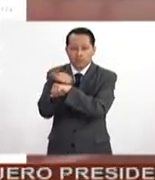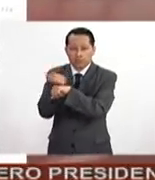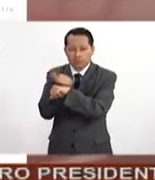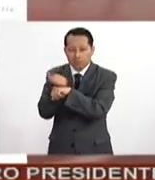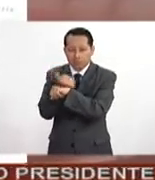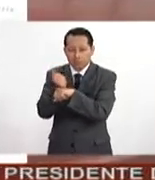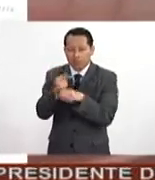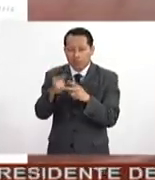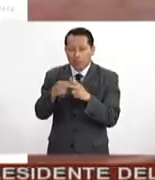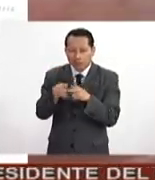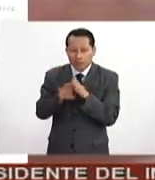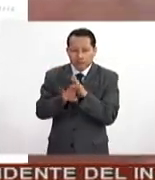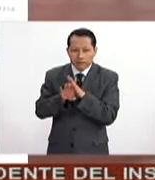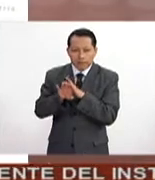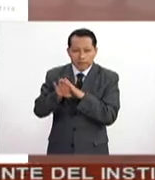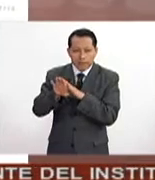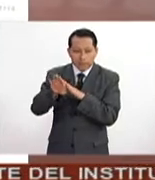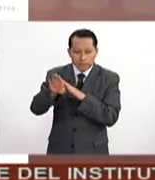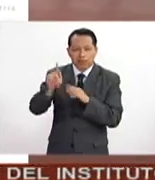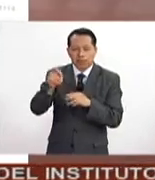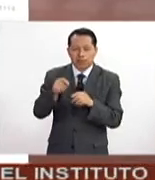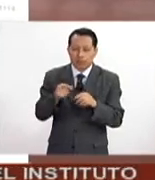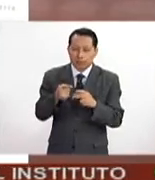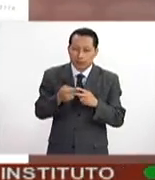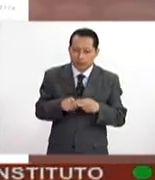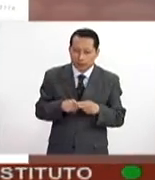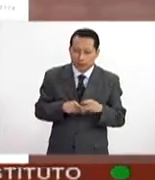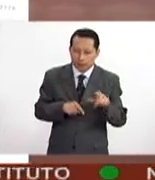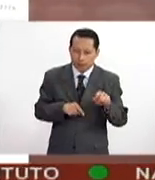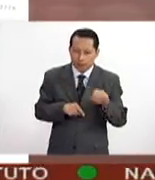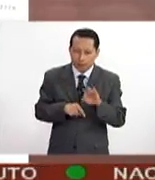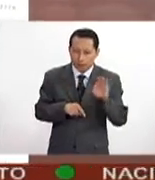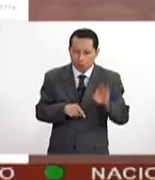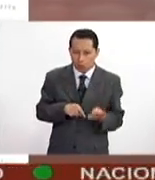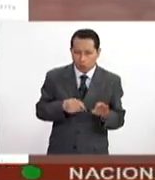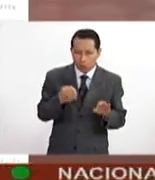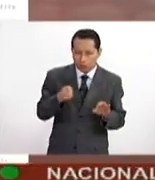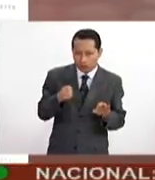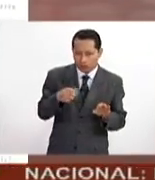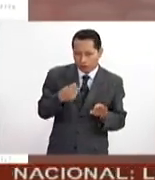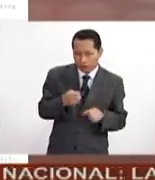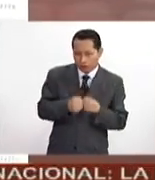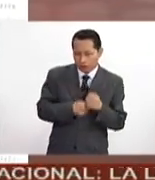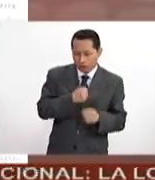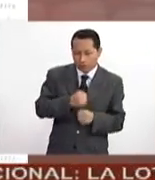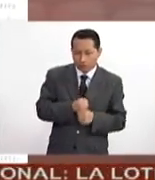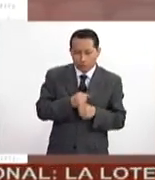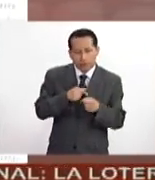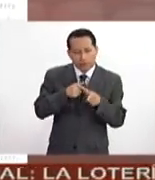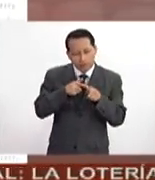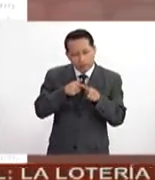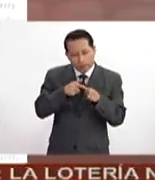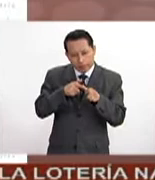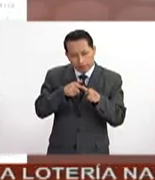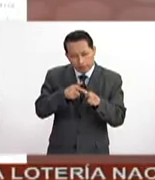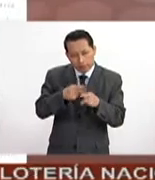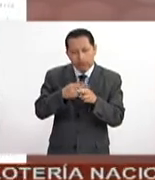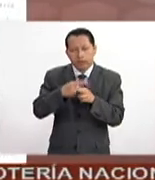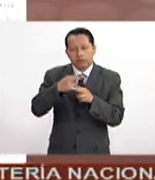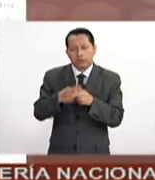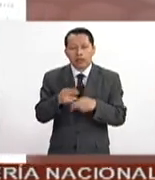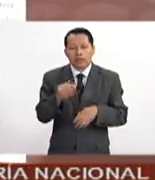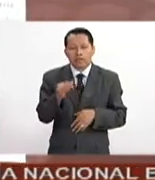que va creciendo, empieza en 20% en enero de este año, se mantiene así hasta mediados